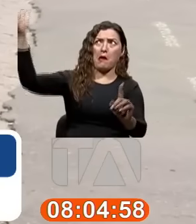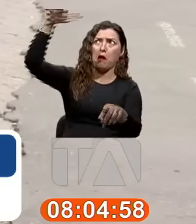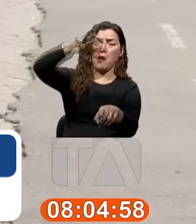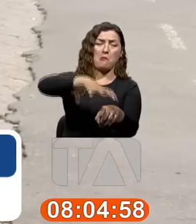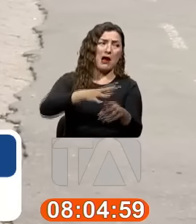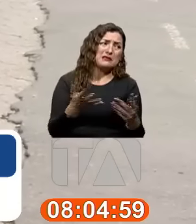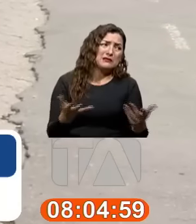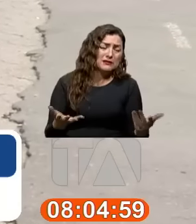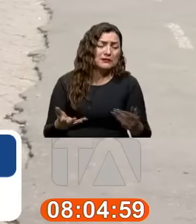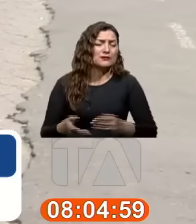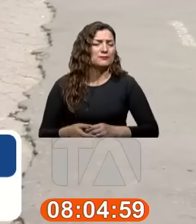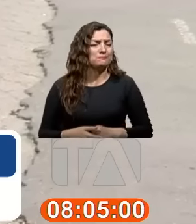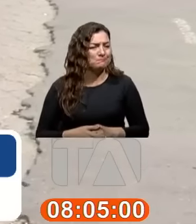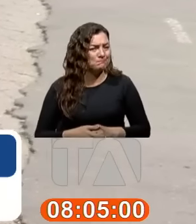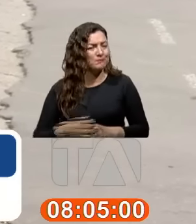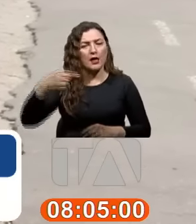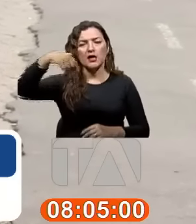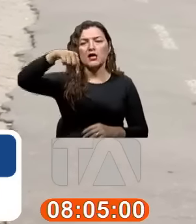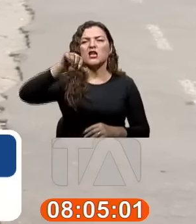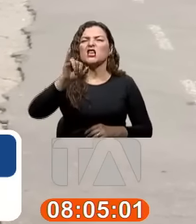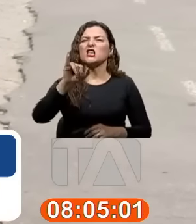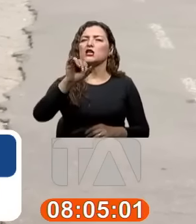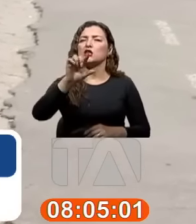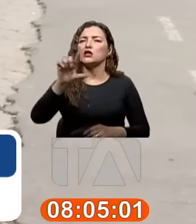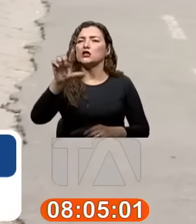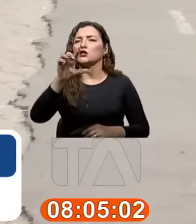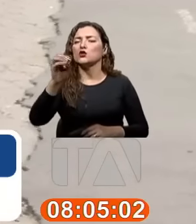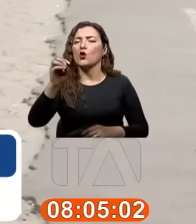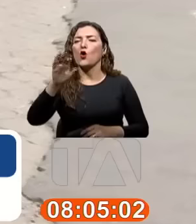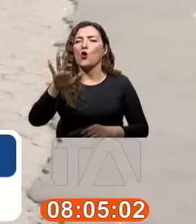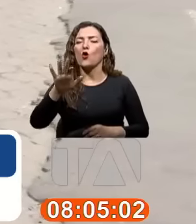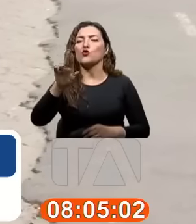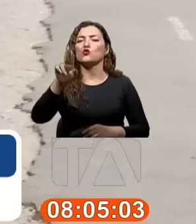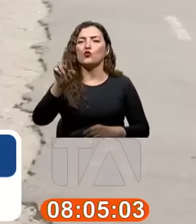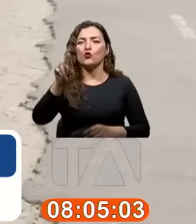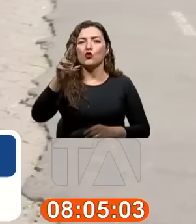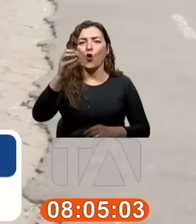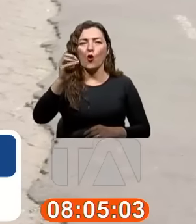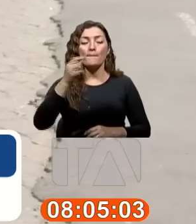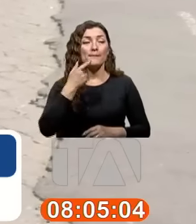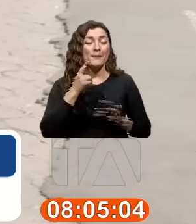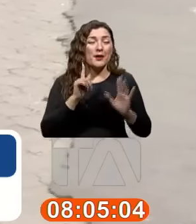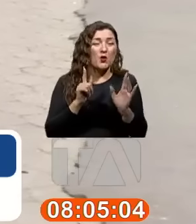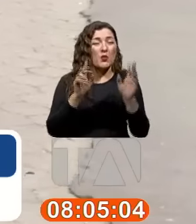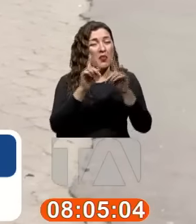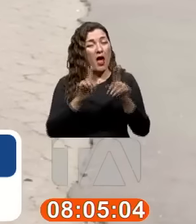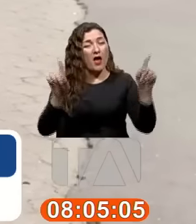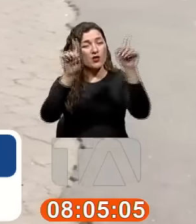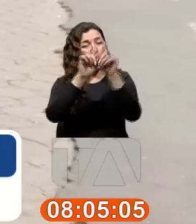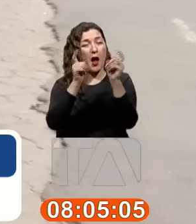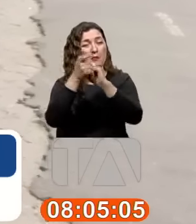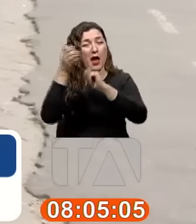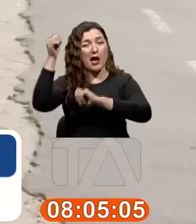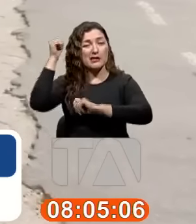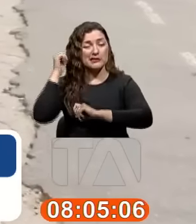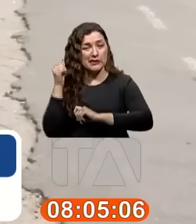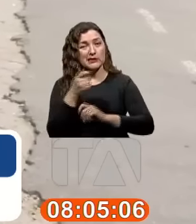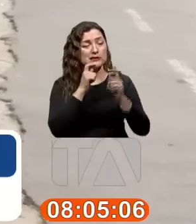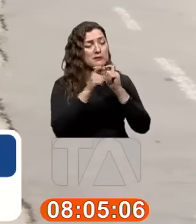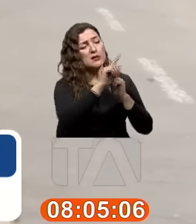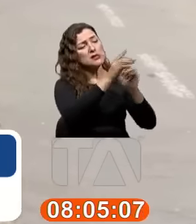este deslave en Quillota. Sin embargo, estos datos van cambiando conforme pasan los días. Ayer conversamos con el Cuerpo de Bomberos, nos